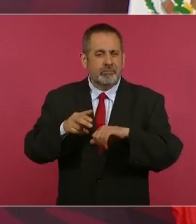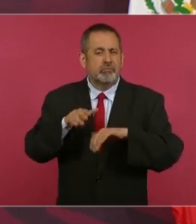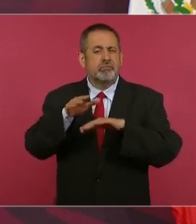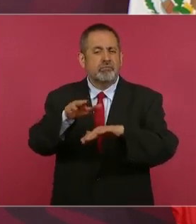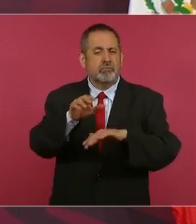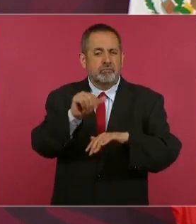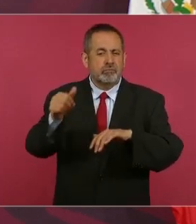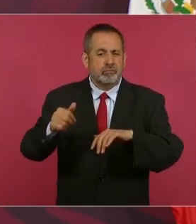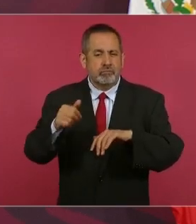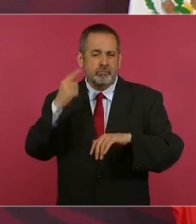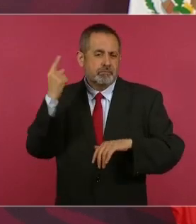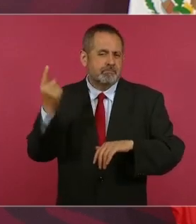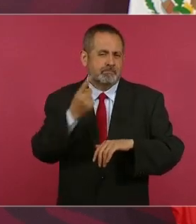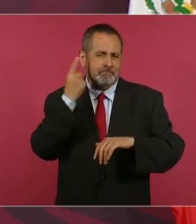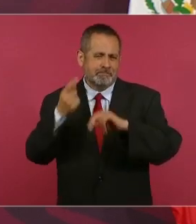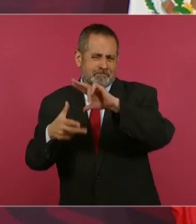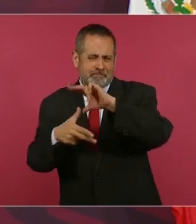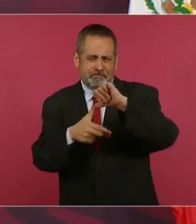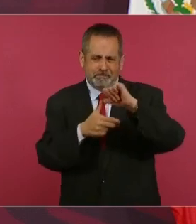huracanes